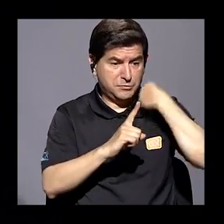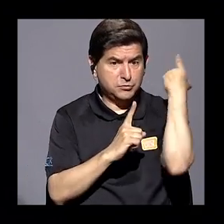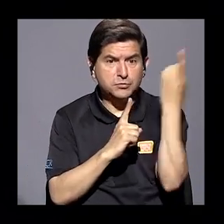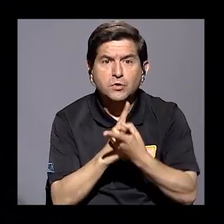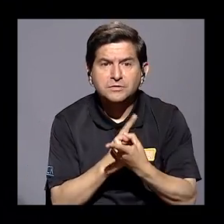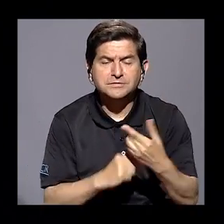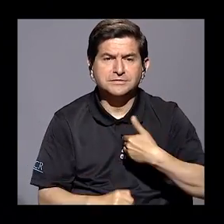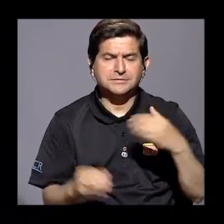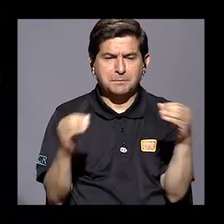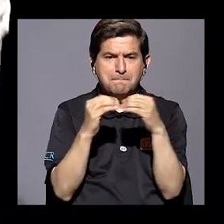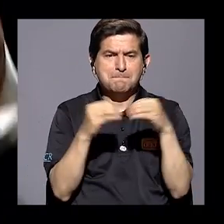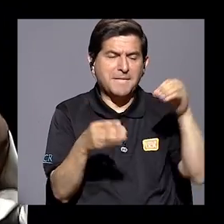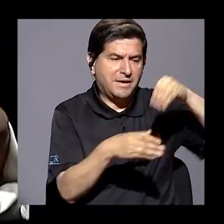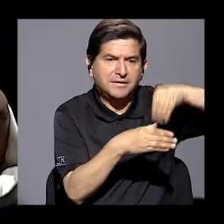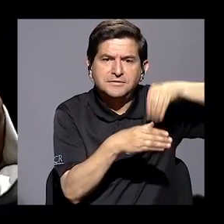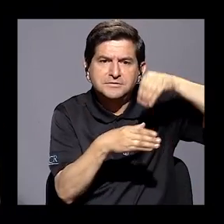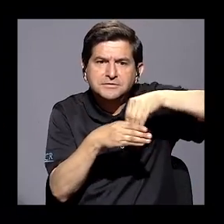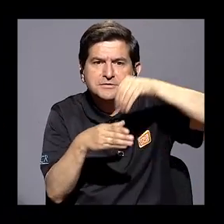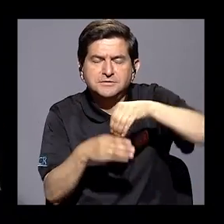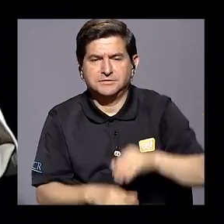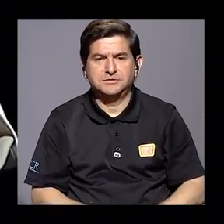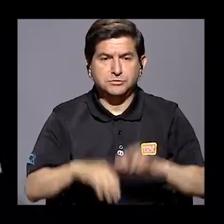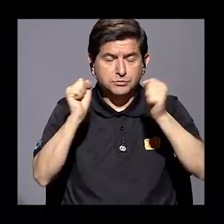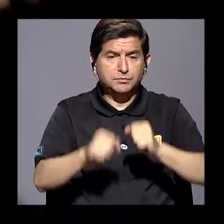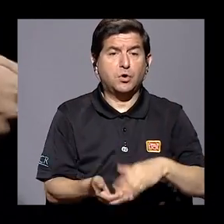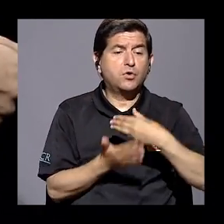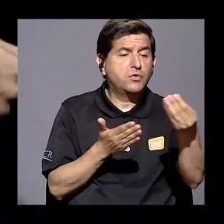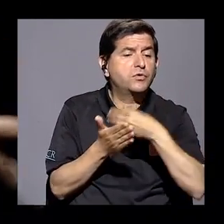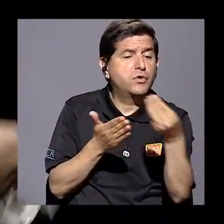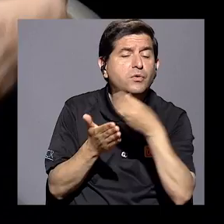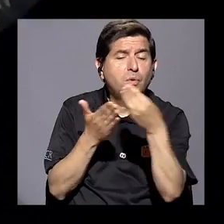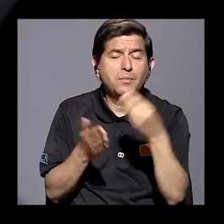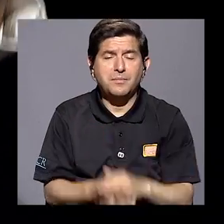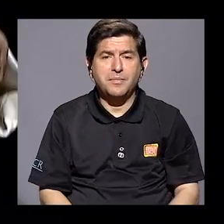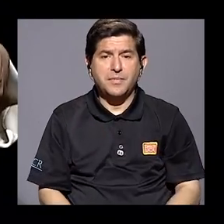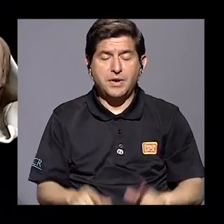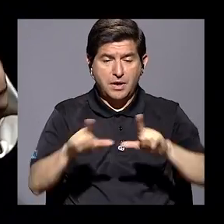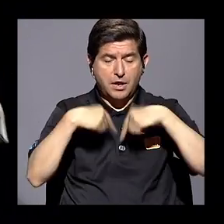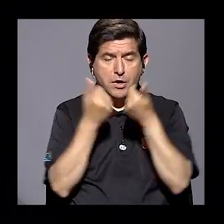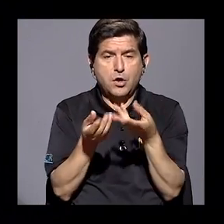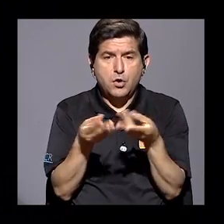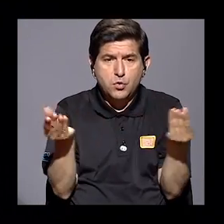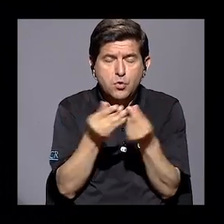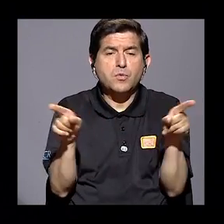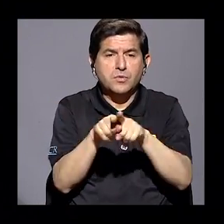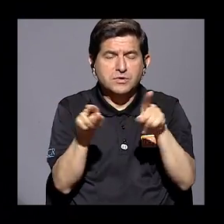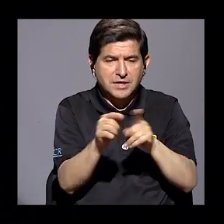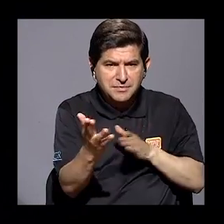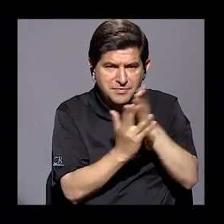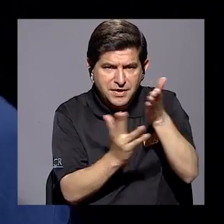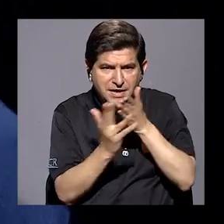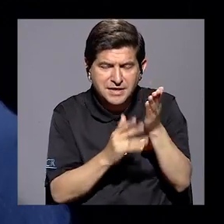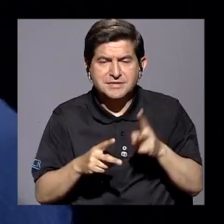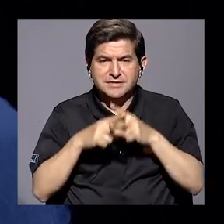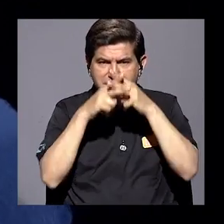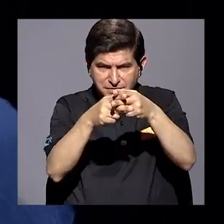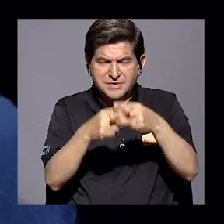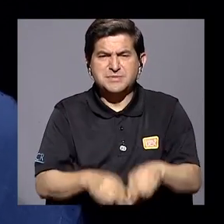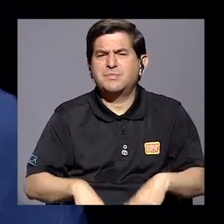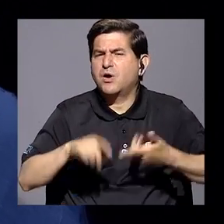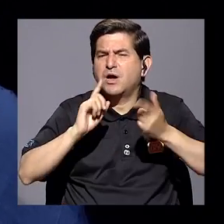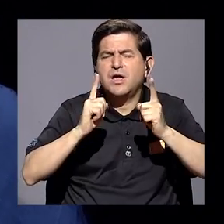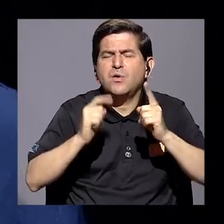esa sociedad tenga mayores ingresos para que pueda comprar más para que el sector productivo también puede acceder a precios mejor